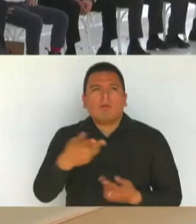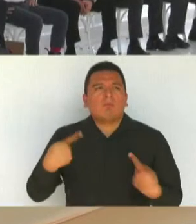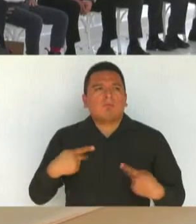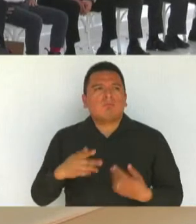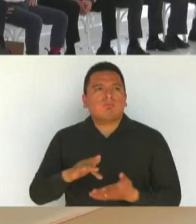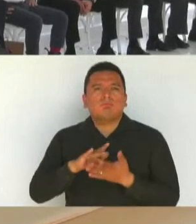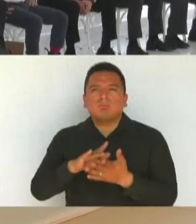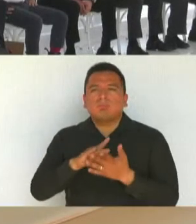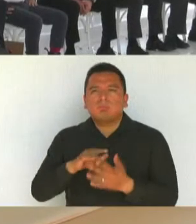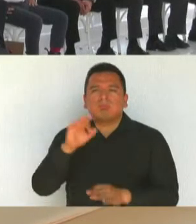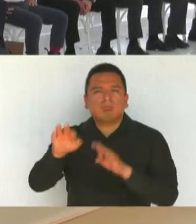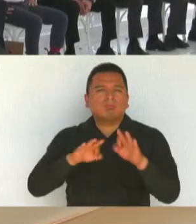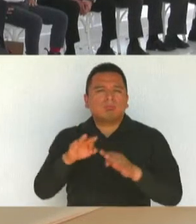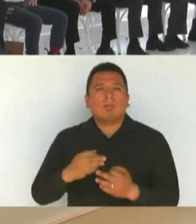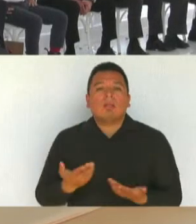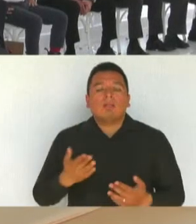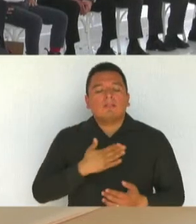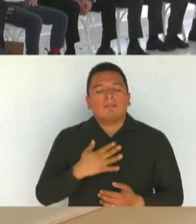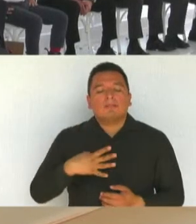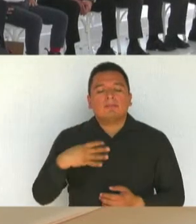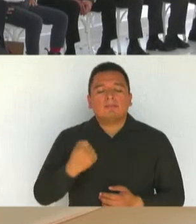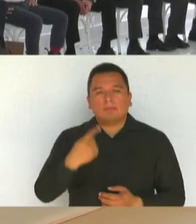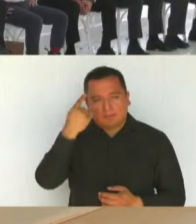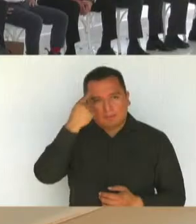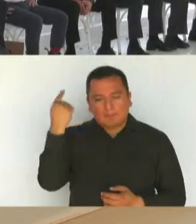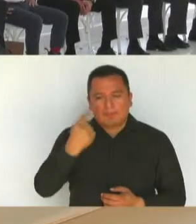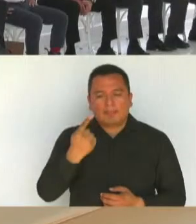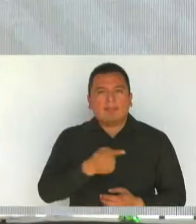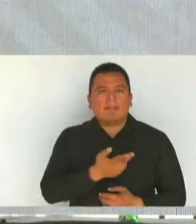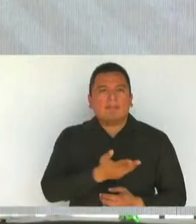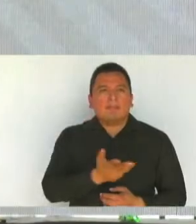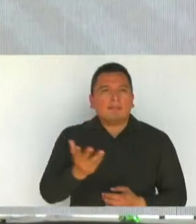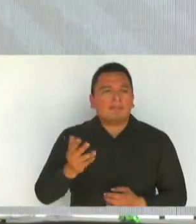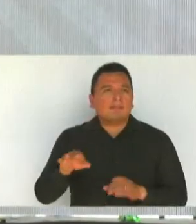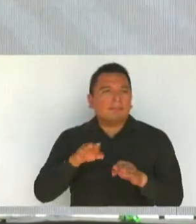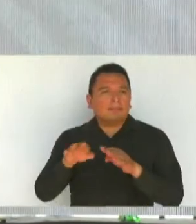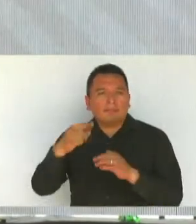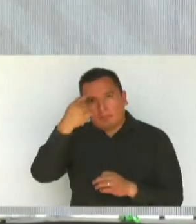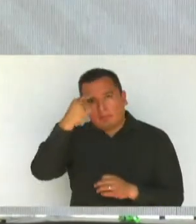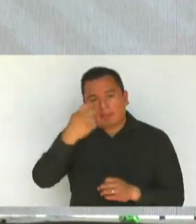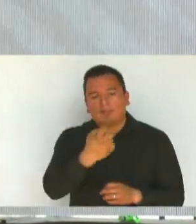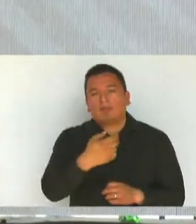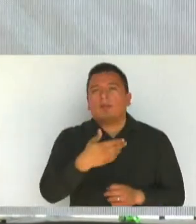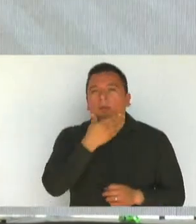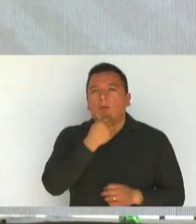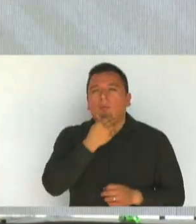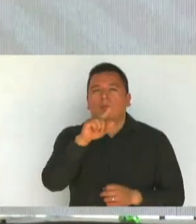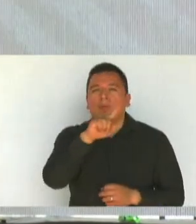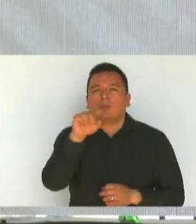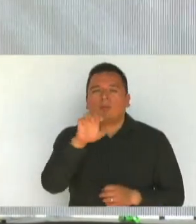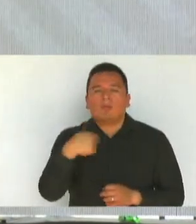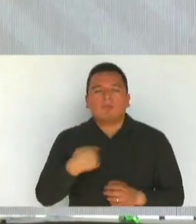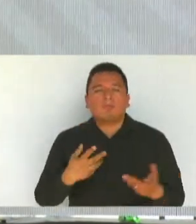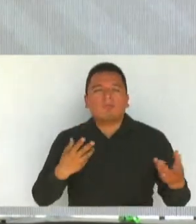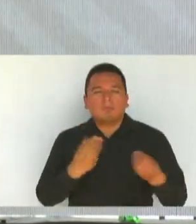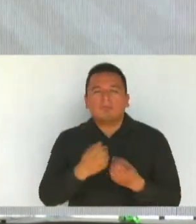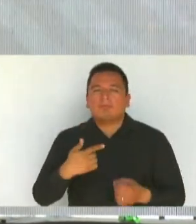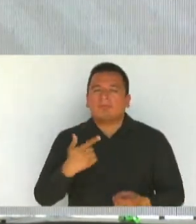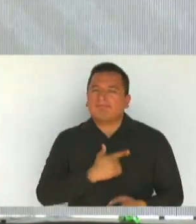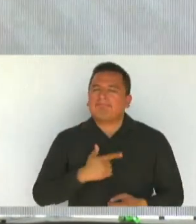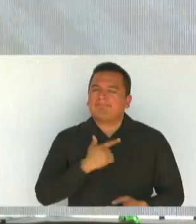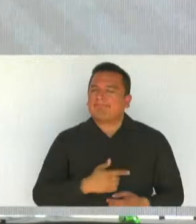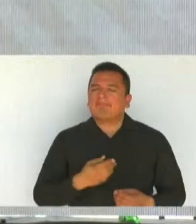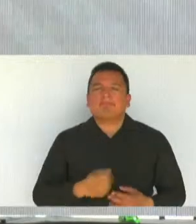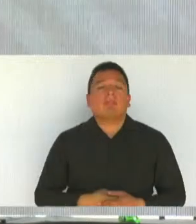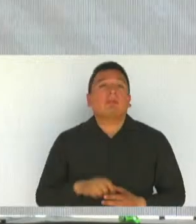nuestro trabajo es facilitar para que las cosas sucedan y por eso me encanta trabajar con SOE. Y me encanta trabajar con el equipo